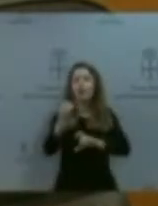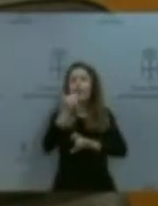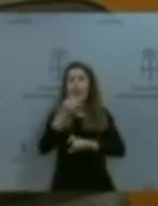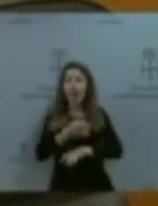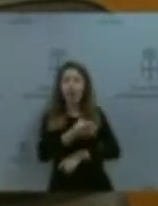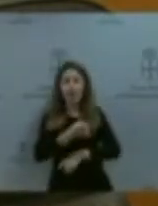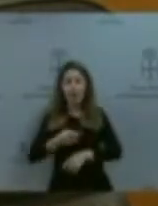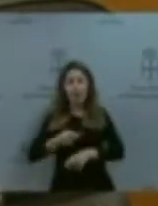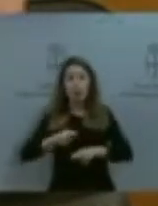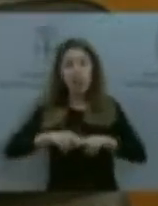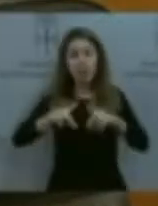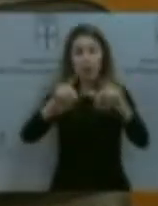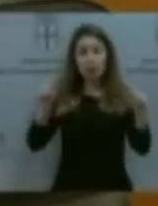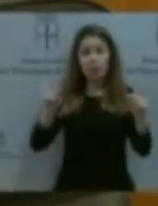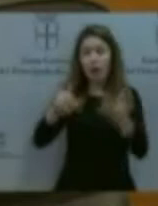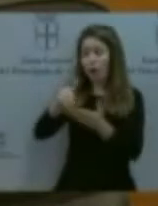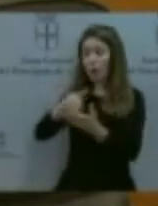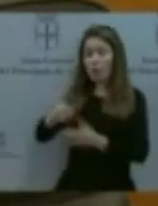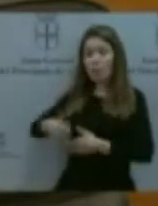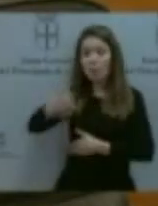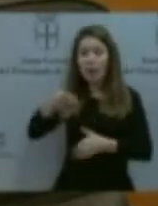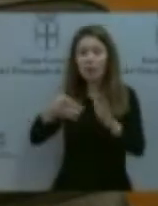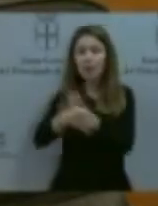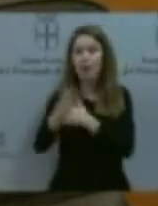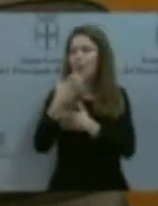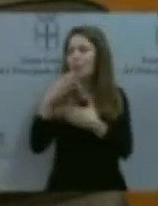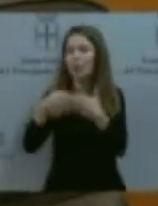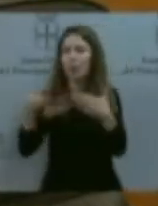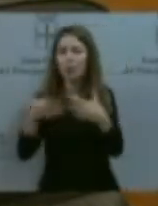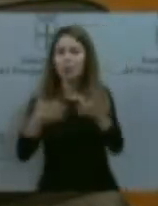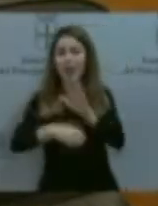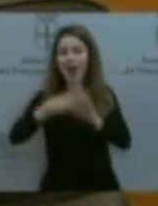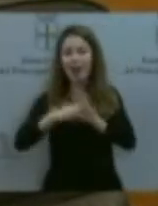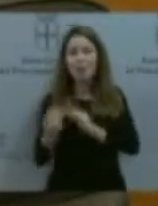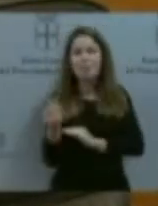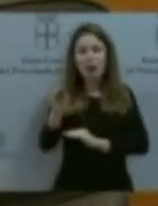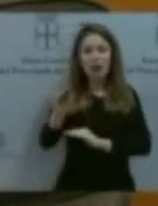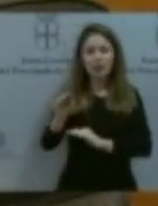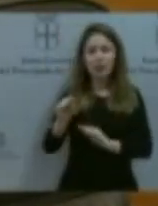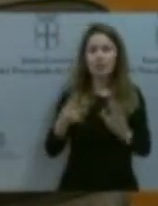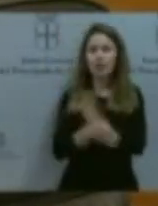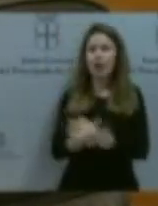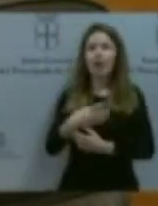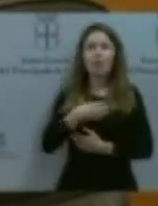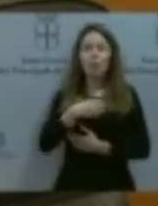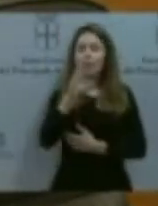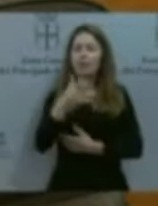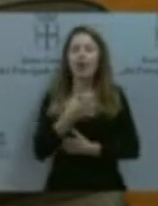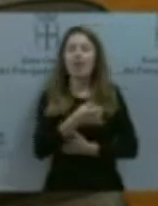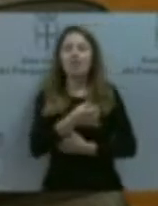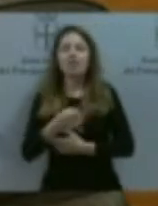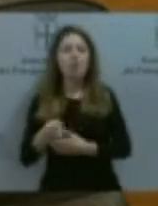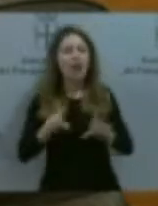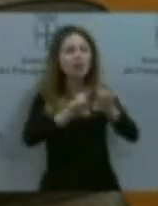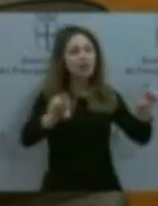que cobraría cualquier usuario por encima del precio de mercado. O sea, ¿cómo podía ser que tuviésemos deudas con diferentes entidades bancarias por encima del precio del mercado